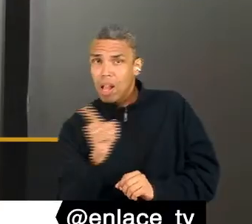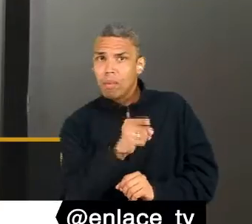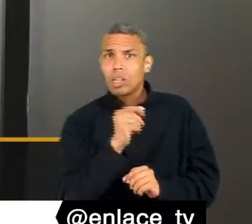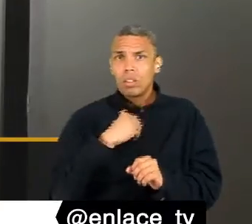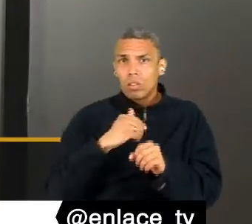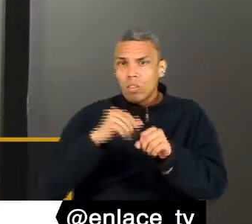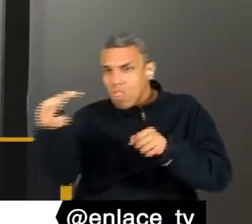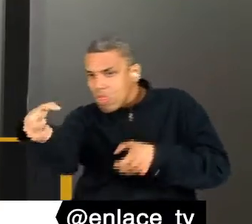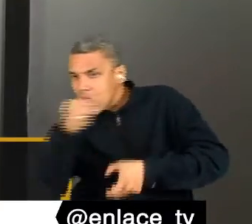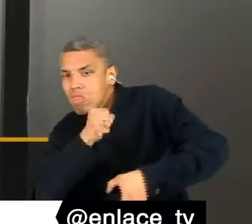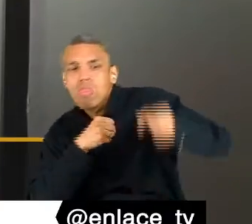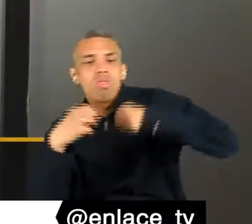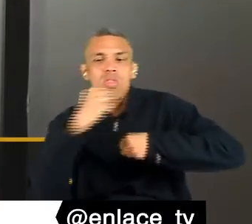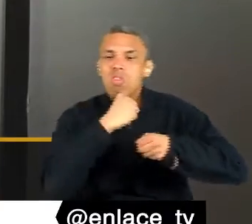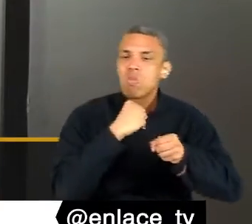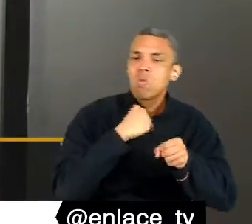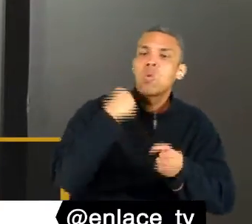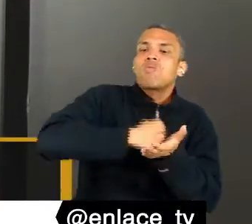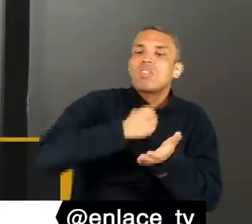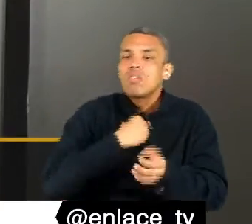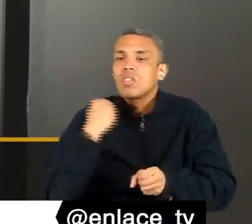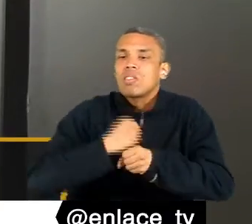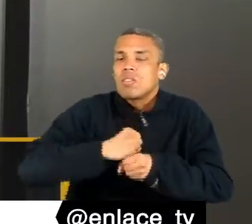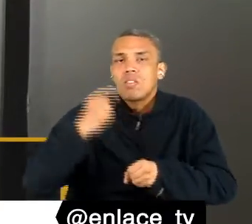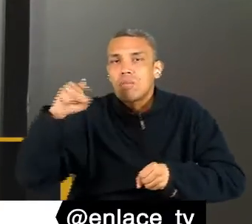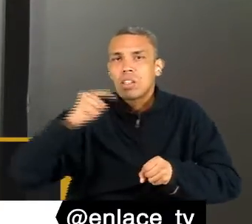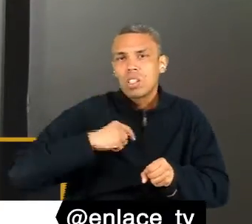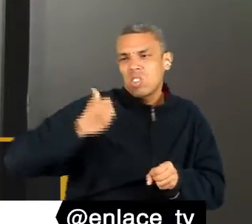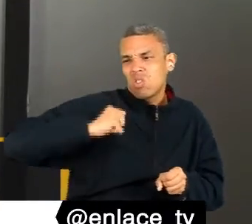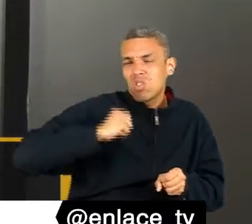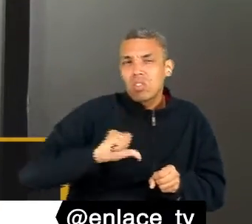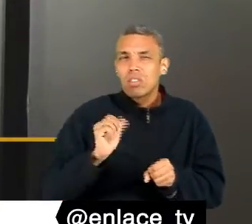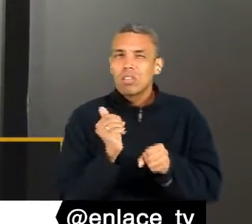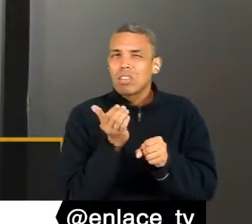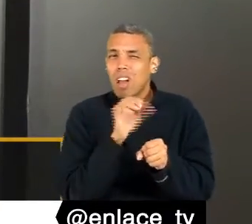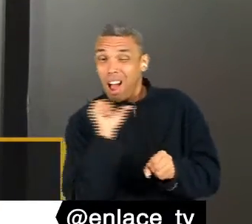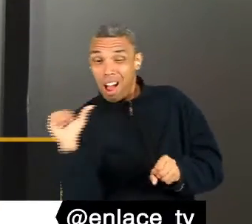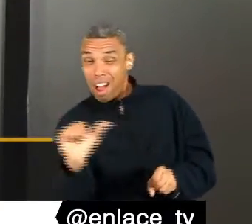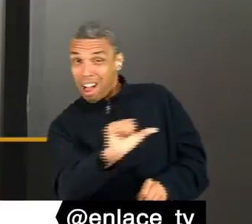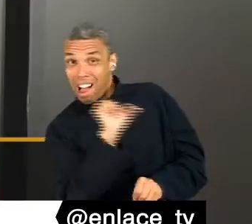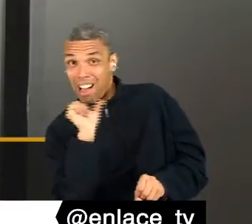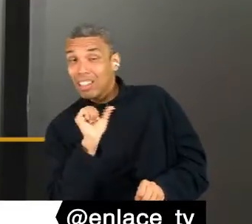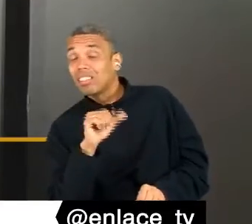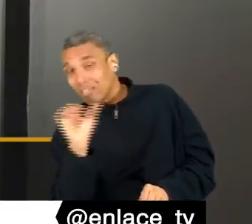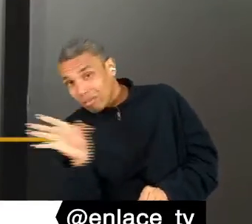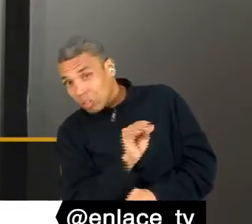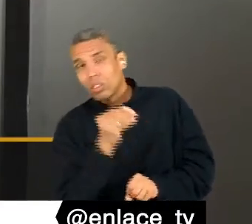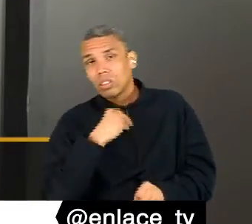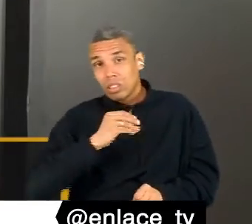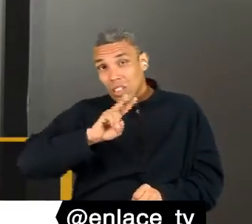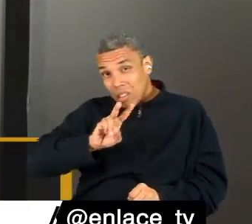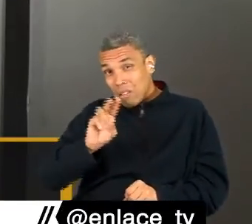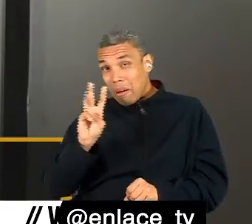donde todos los casos también involucran a mujeres, y de esos 23 casos, 2 han sido de